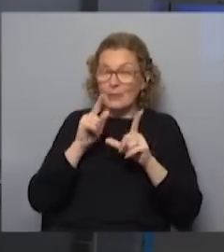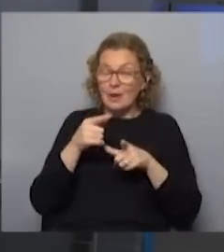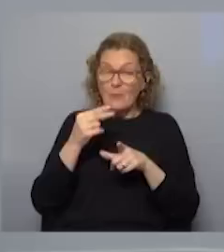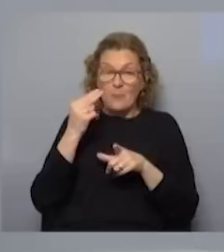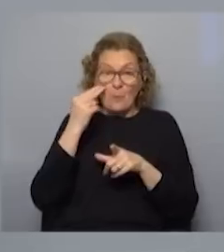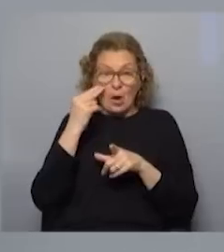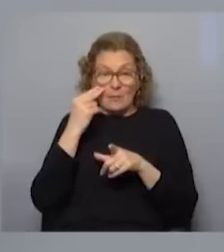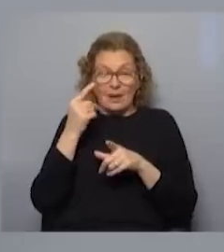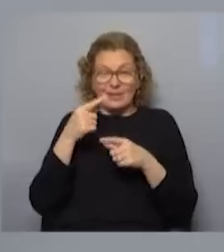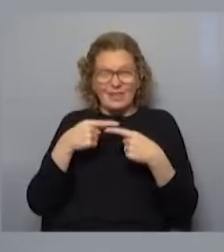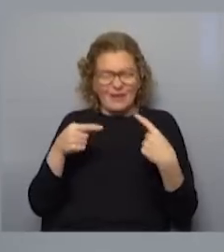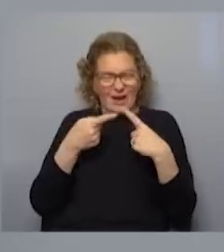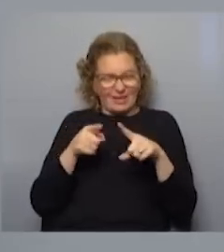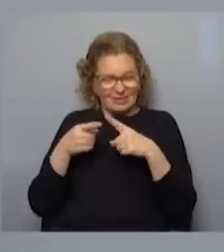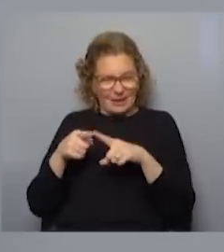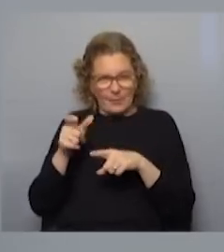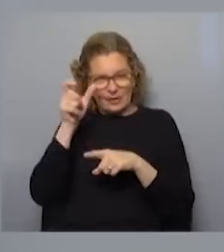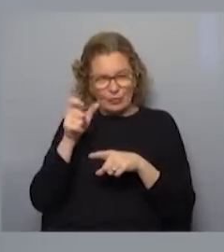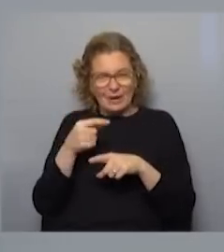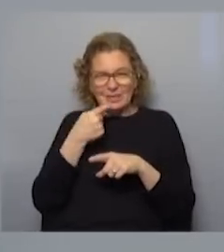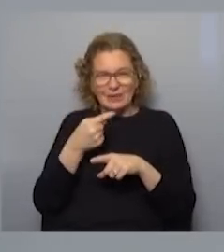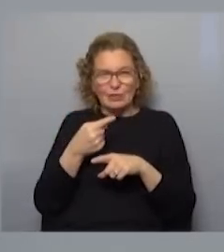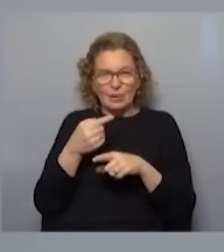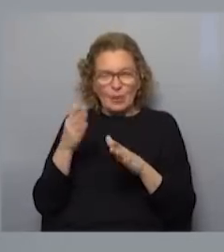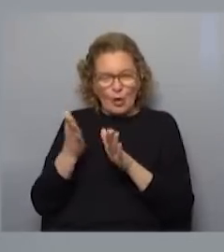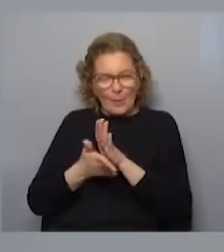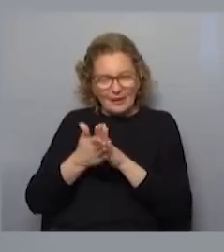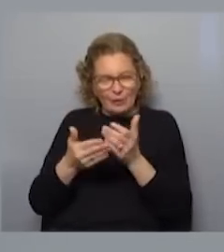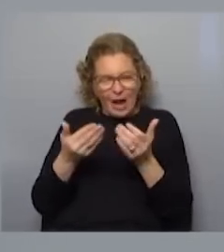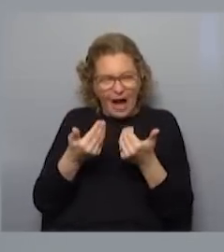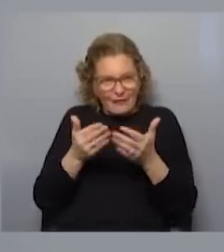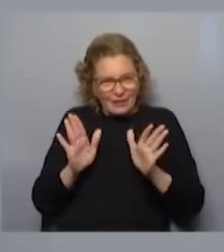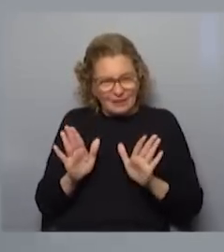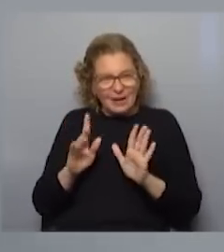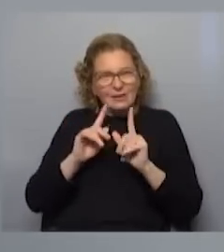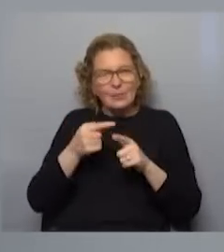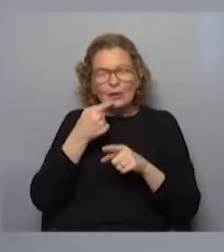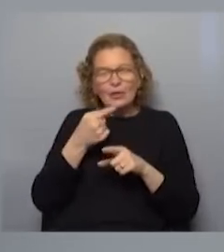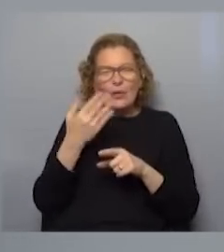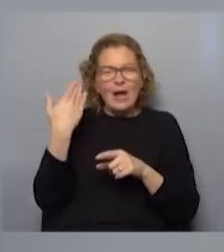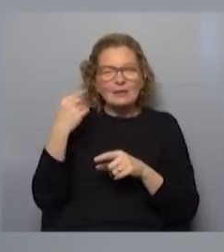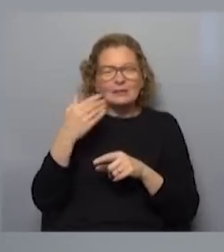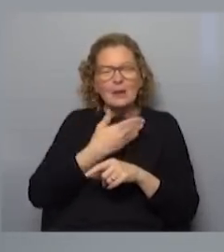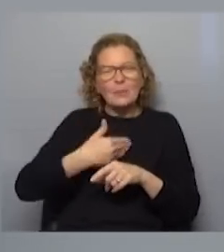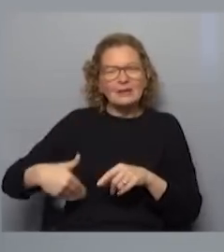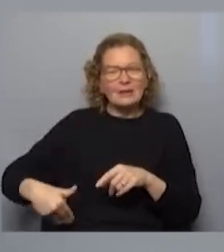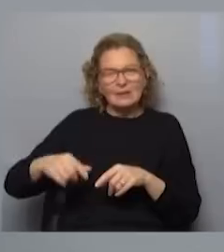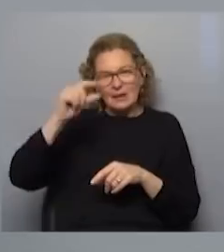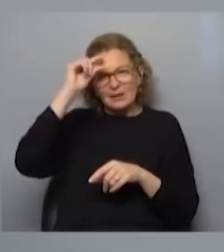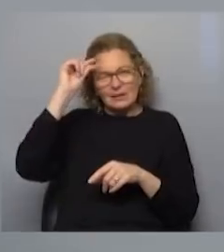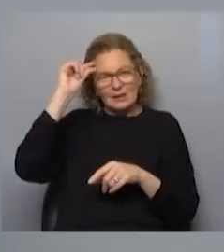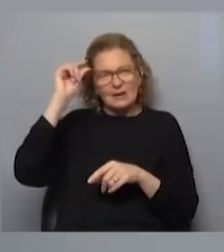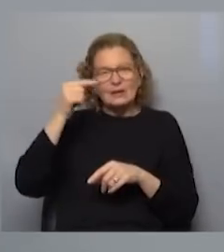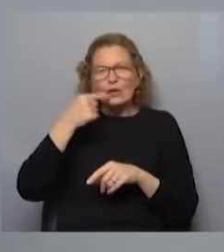lo que han dicho varios jerarcas de que era recopilación abierta también lo dijo el expresidente sanguínetti en su